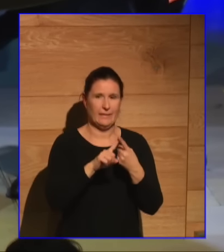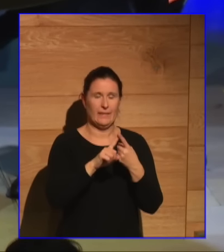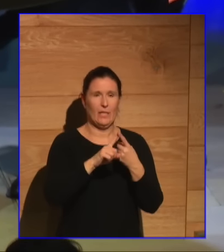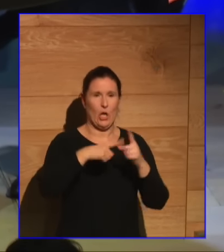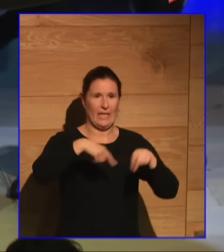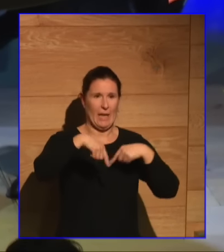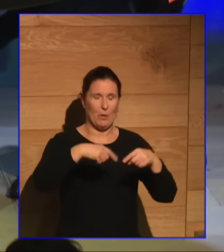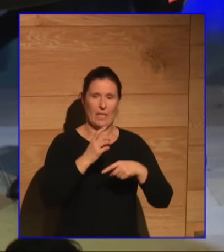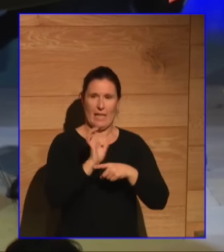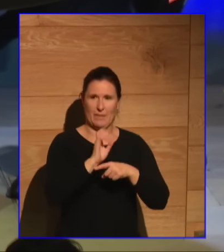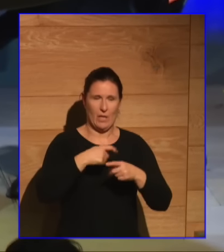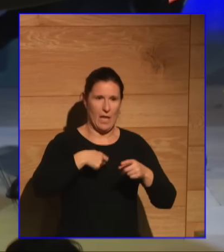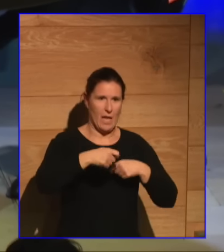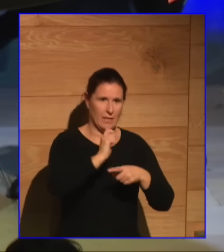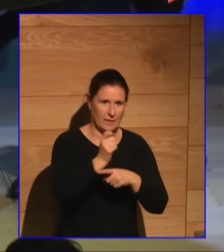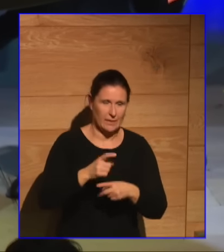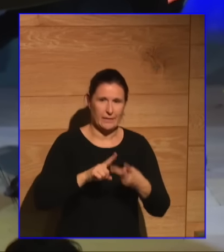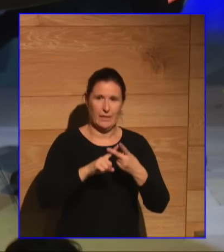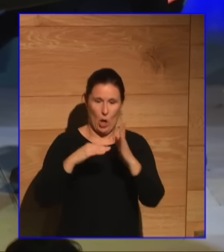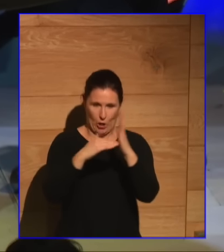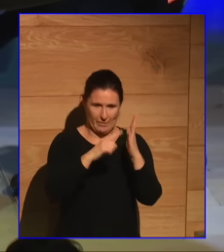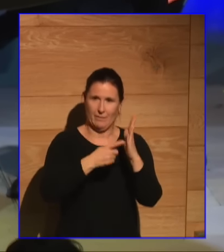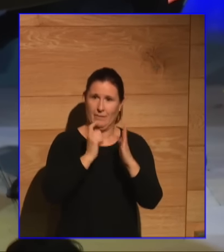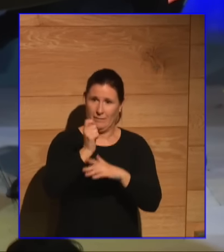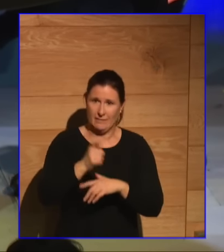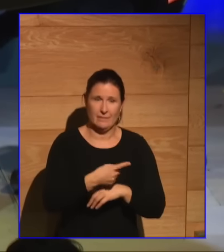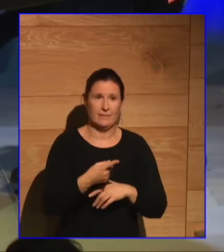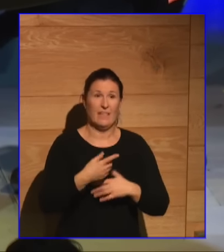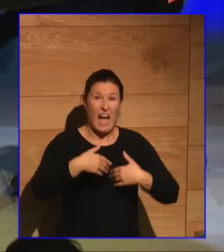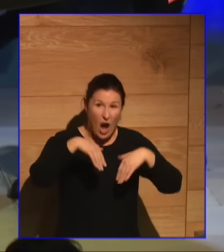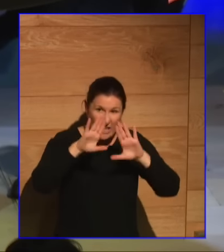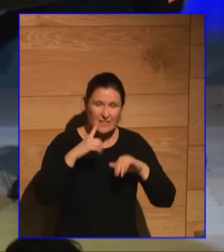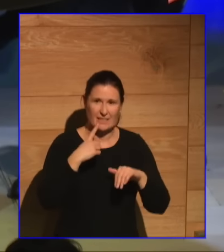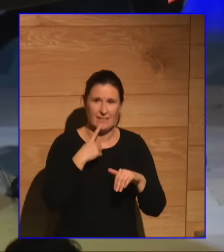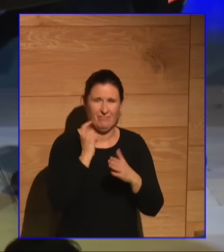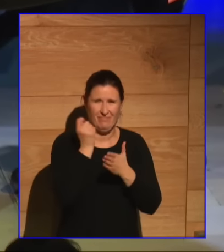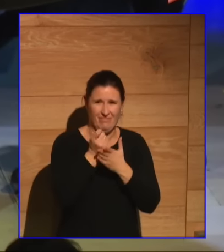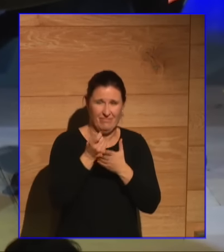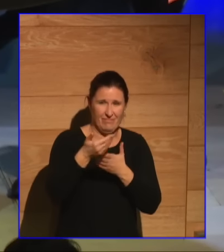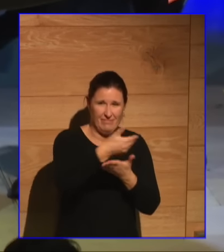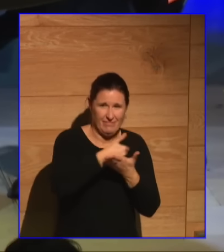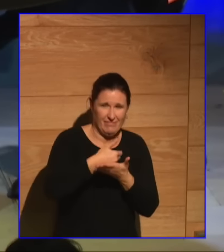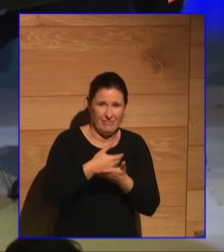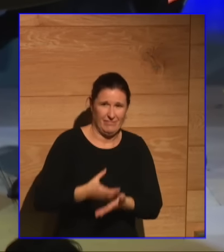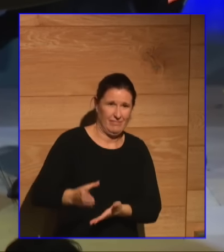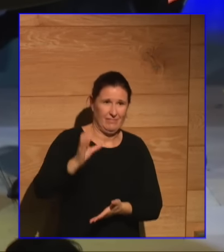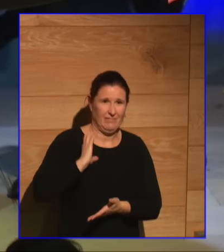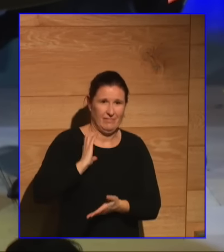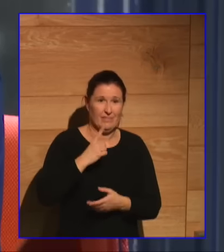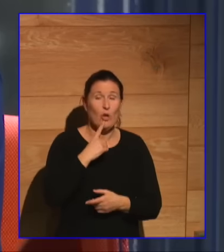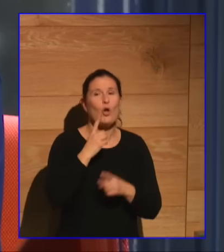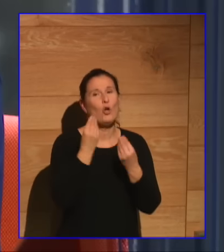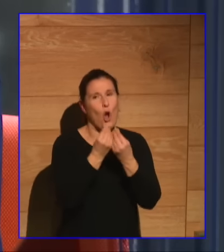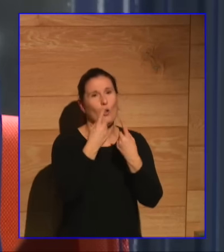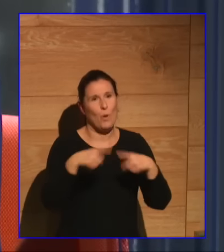las películas, los camiones que transportan las películas. Y aún así, pam, pam, pam, pam, pam, pam. No es así. Pam, pam,